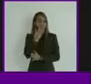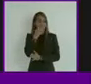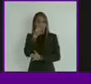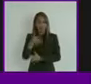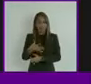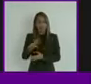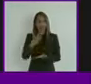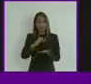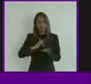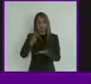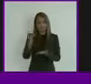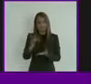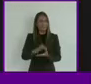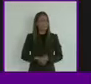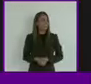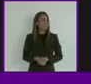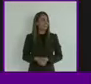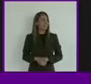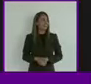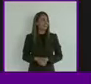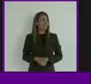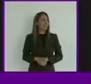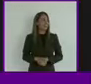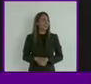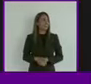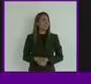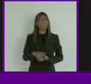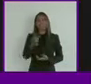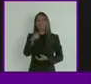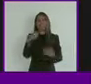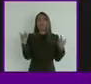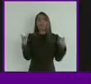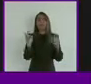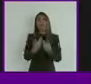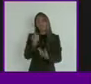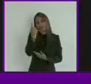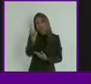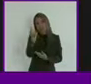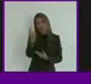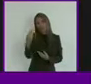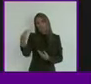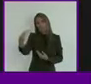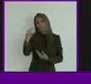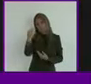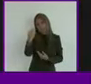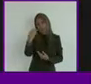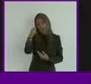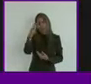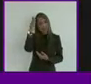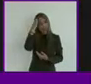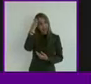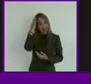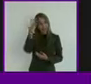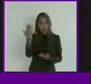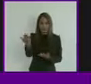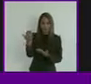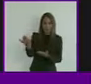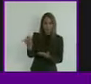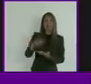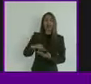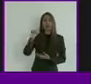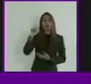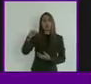verdad. ¿Verdad? Ahí está, ya ven, si no lo están viendo los otros maestros, ya tienen aquí una maestra avalada, ¿no? Que es la titular de mi querida Amaya, ¿no?